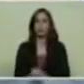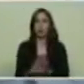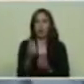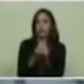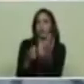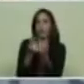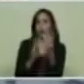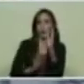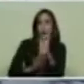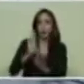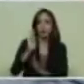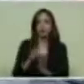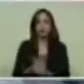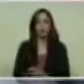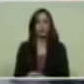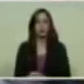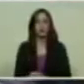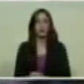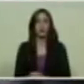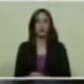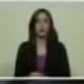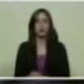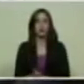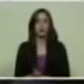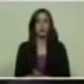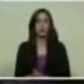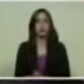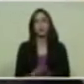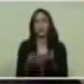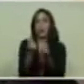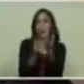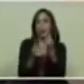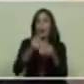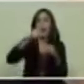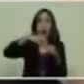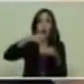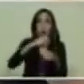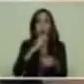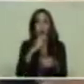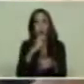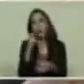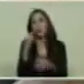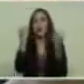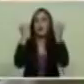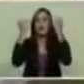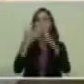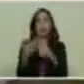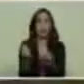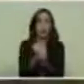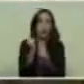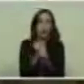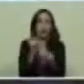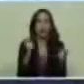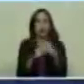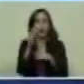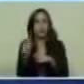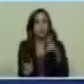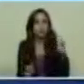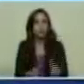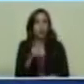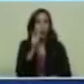inversión, de ahorro. El plan de ahorro en oro lo diseñé para los trabajadores, para las